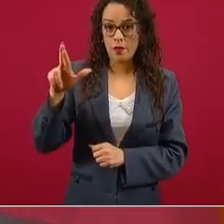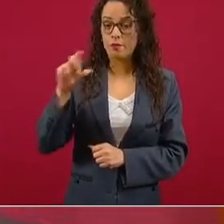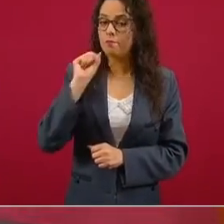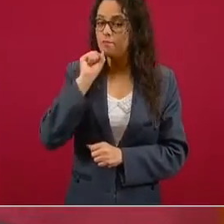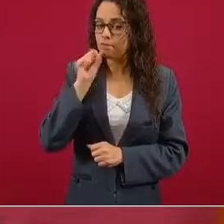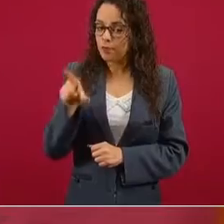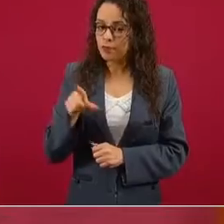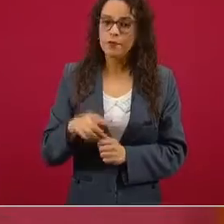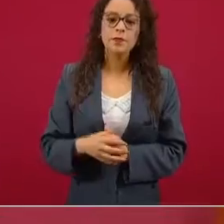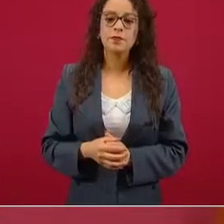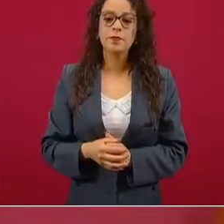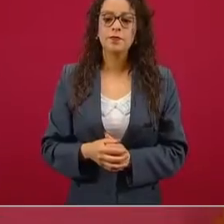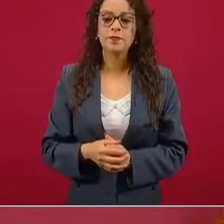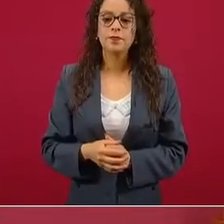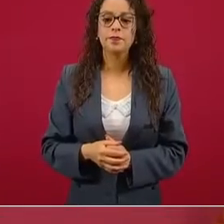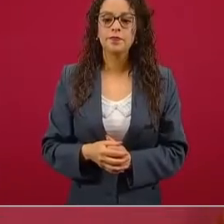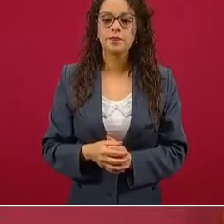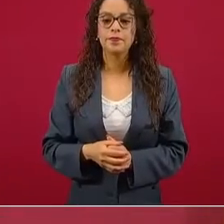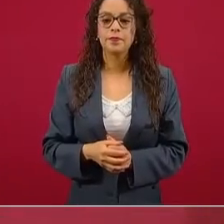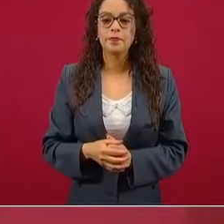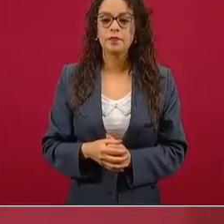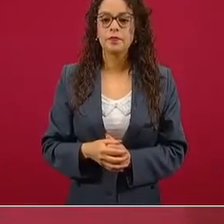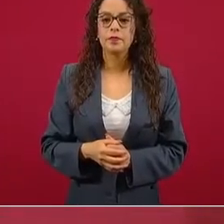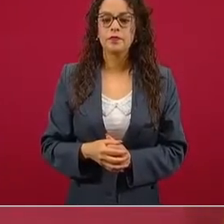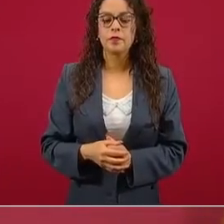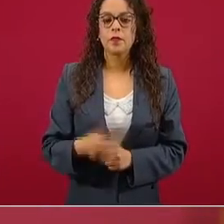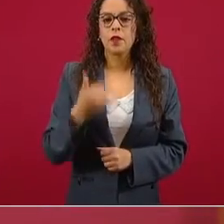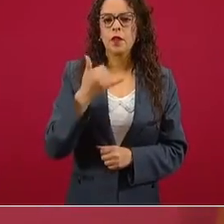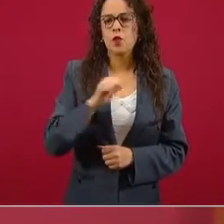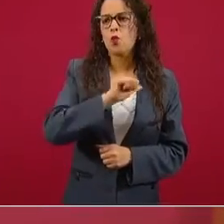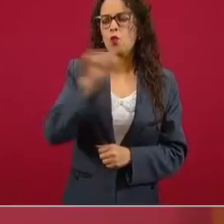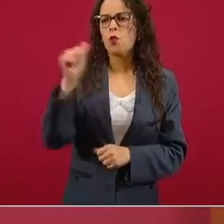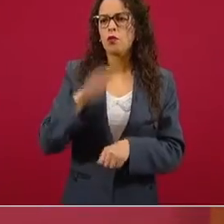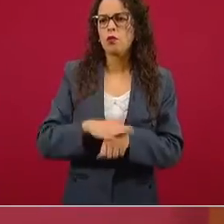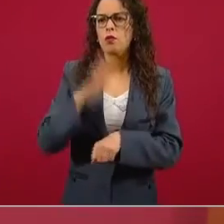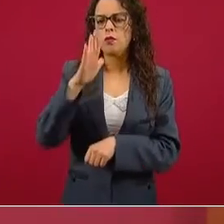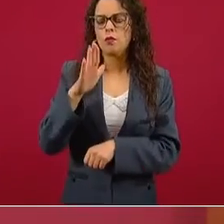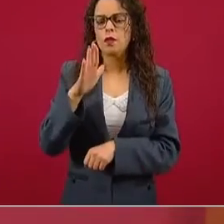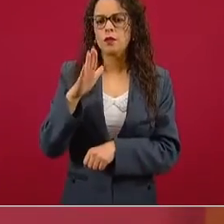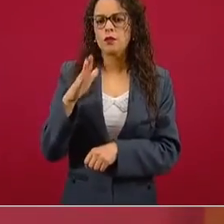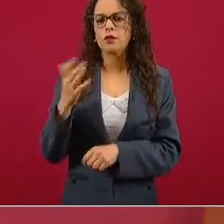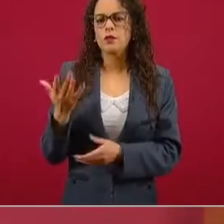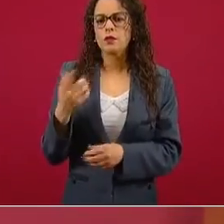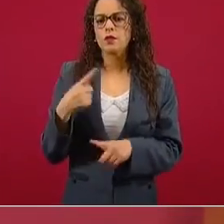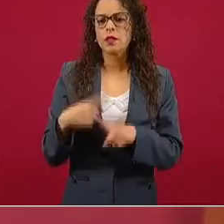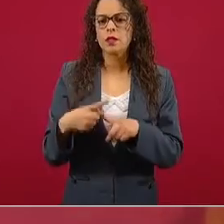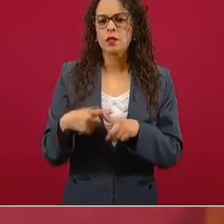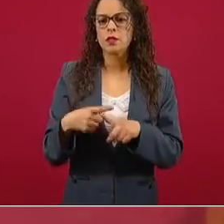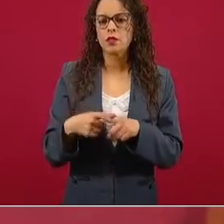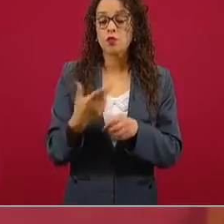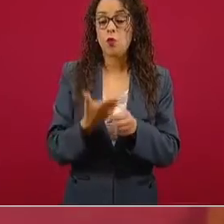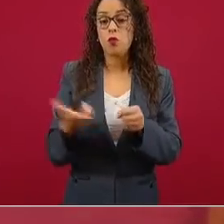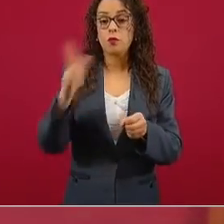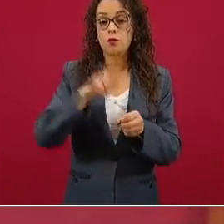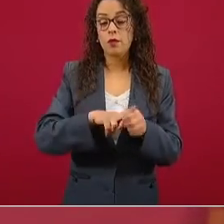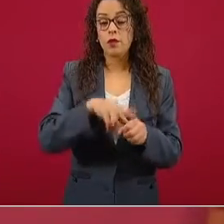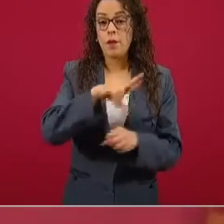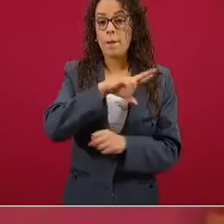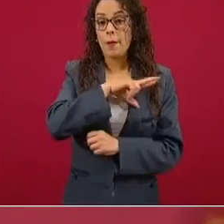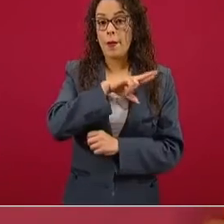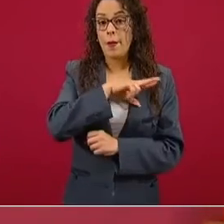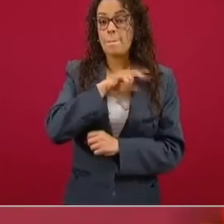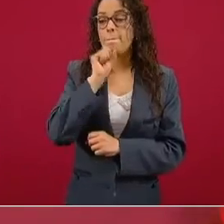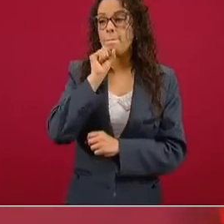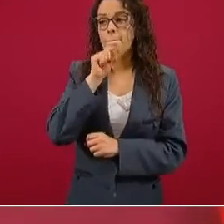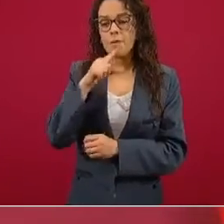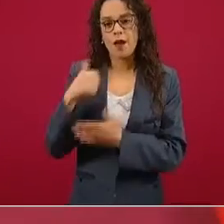y también se sumaron los esfuerzos de los hospitales privados.